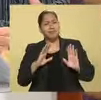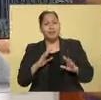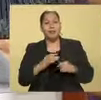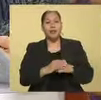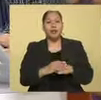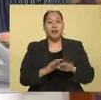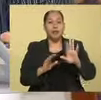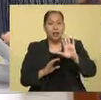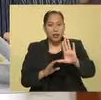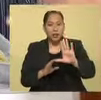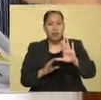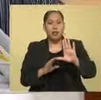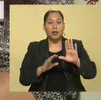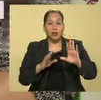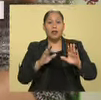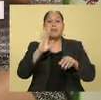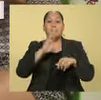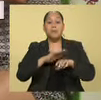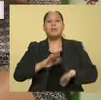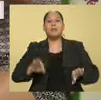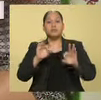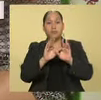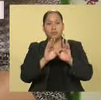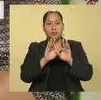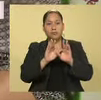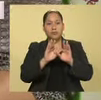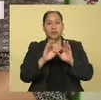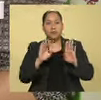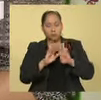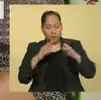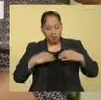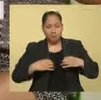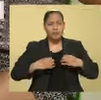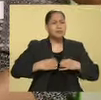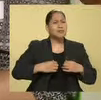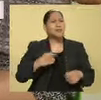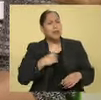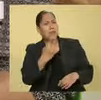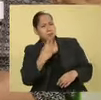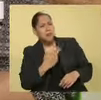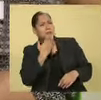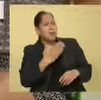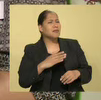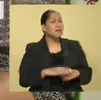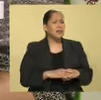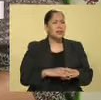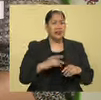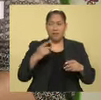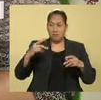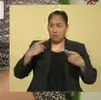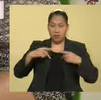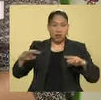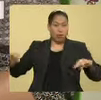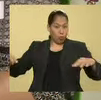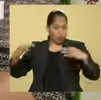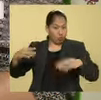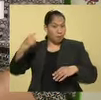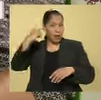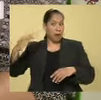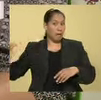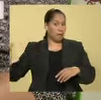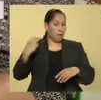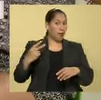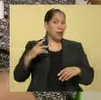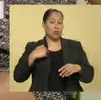alegría. Pero, entonces en esto lo positivo es cuando existe es esto que dices, ti. Martín, es cuando dices, me veo bien porque me quiero ver bien, no porque me va a ver el vecino, exacto, el que pasa